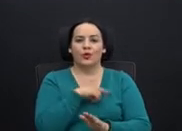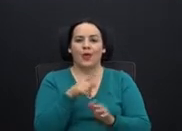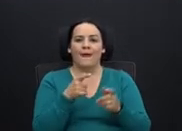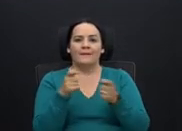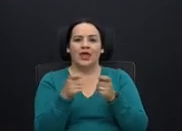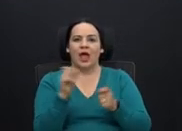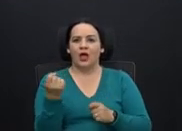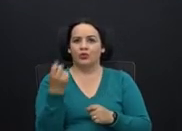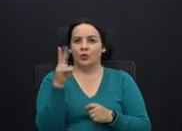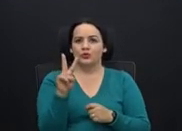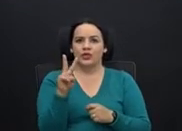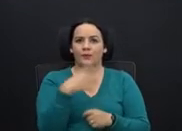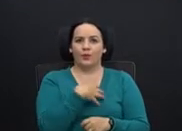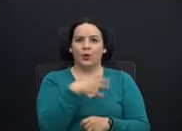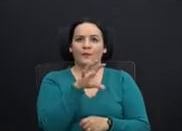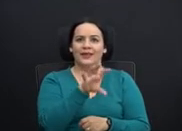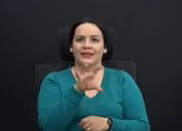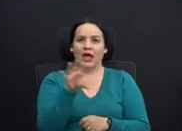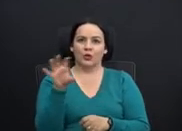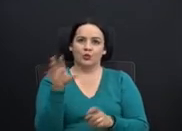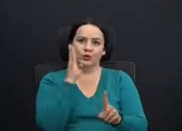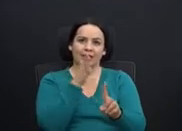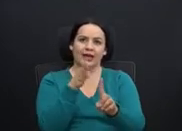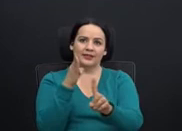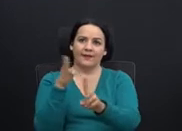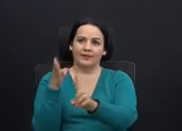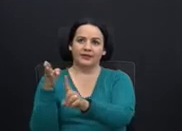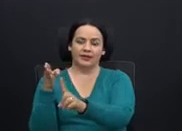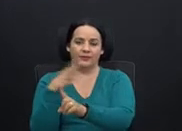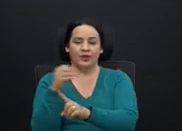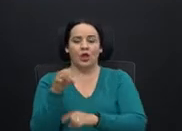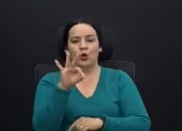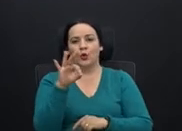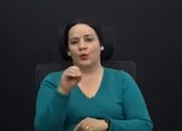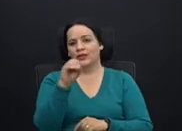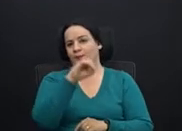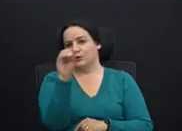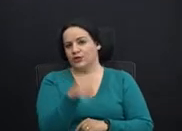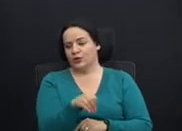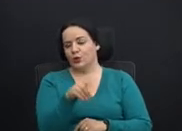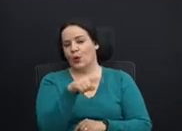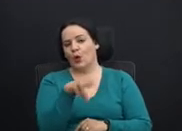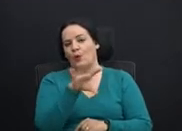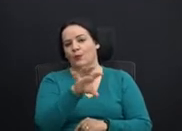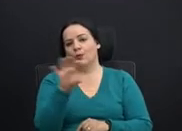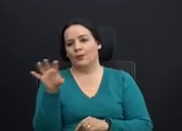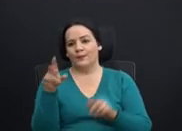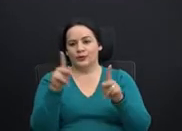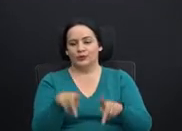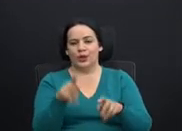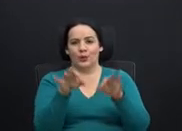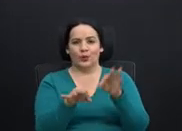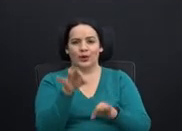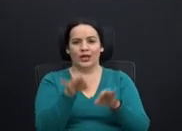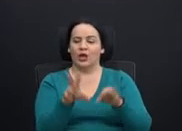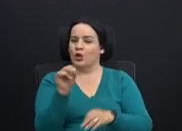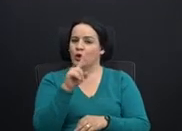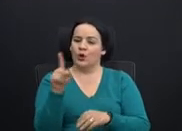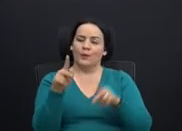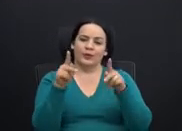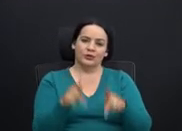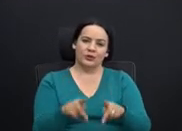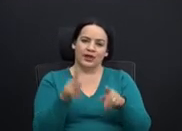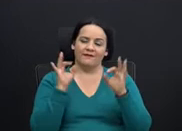esos propietarios. El 90% de los propietarios son personas jurídicas y no personas